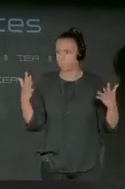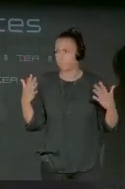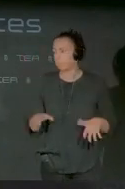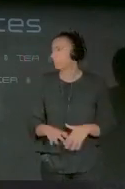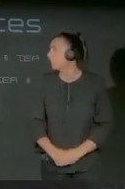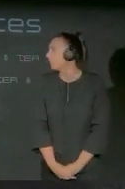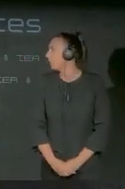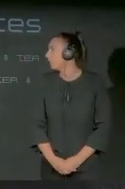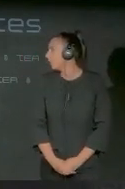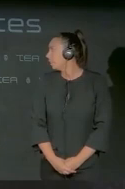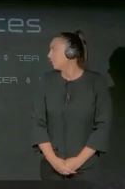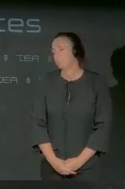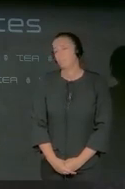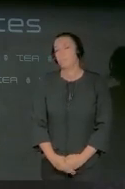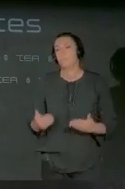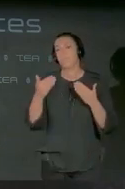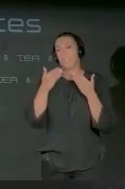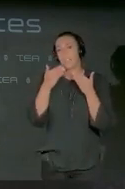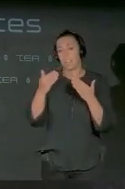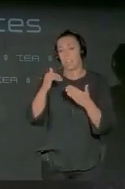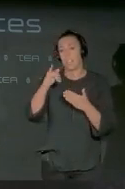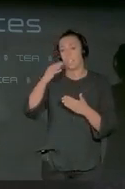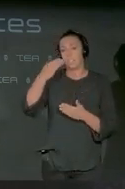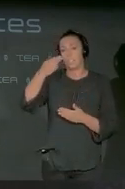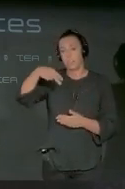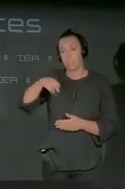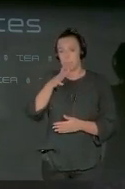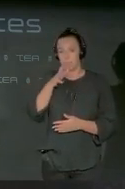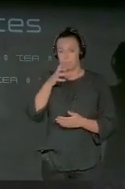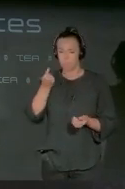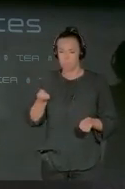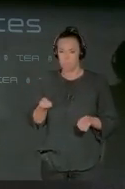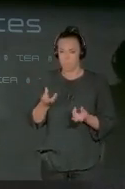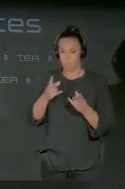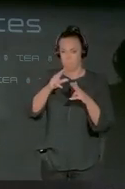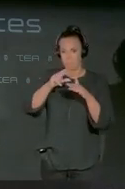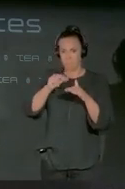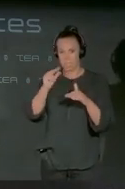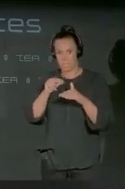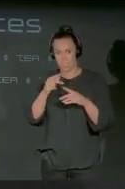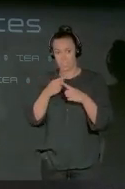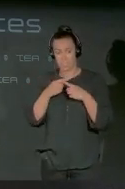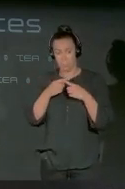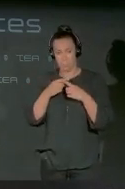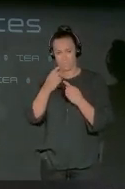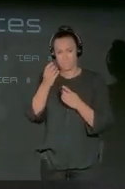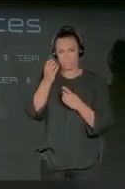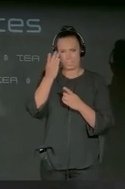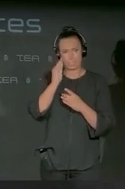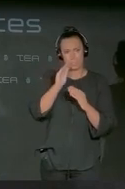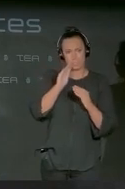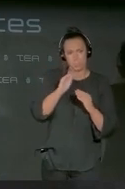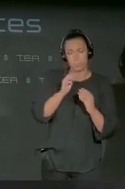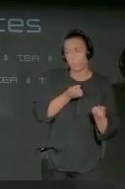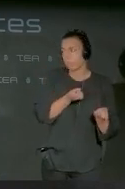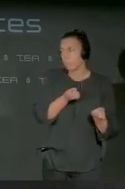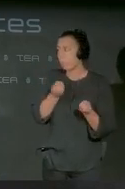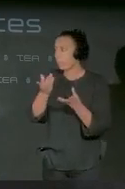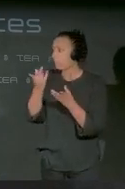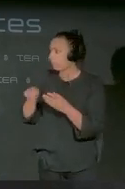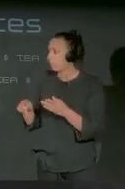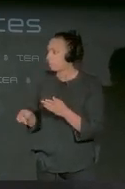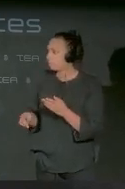Bueno, pues agradecemos a Iván sus mensajes, compartir sus ideas y trasladar también un poco cuáles son las propuestas